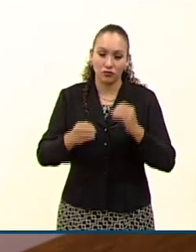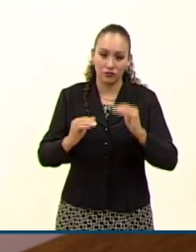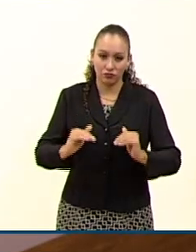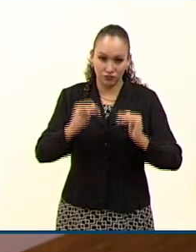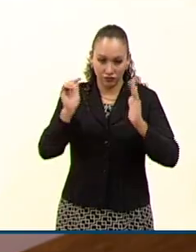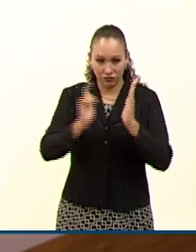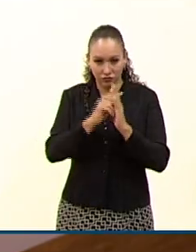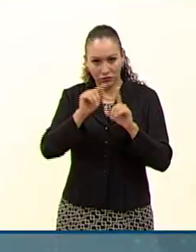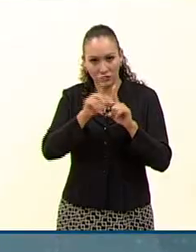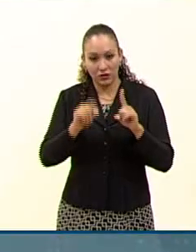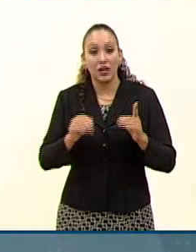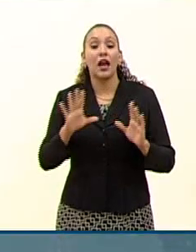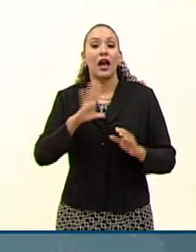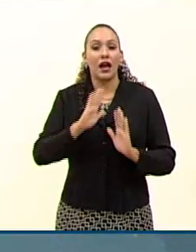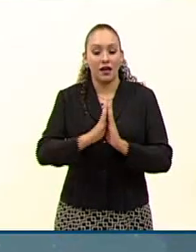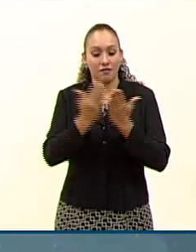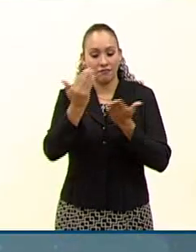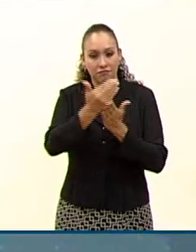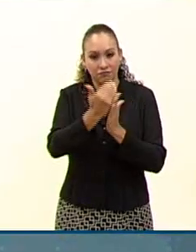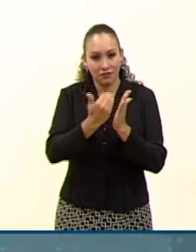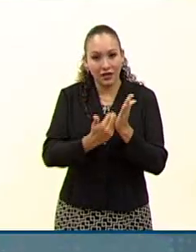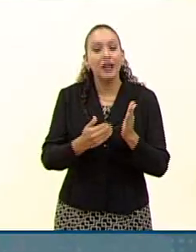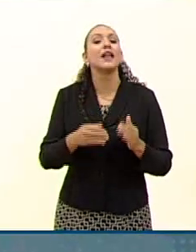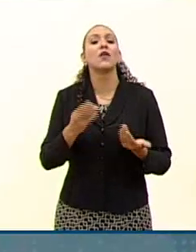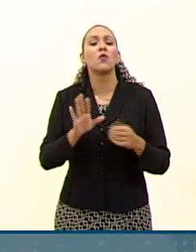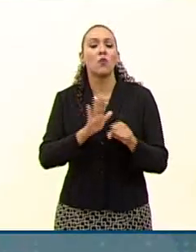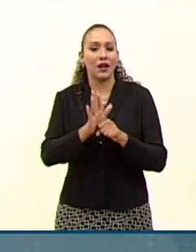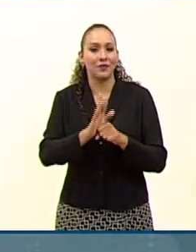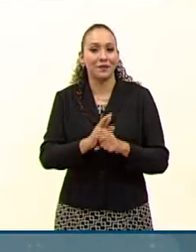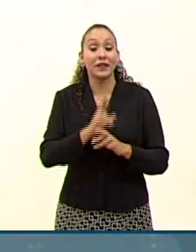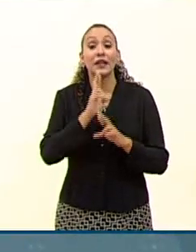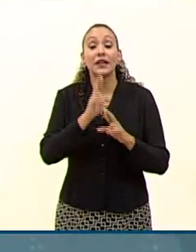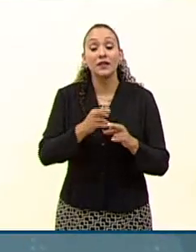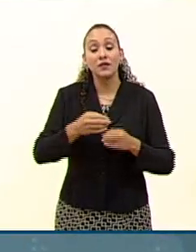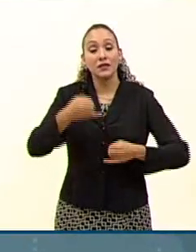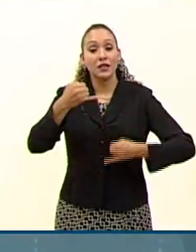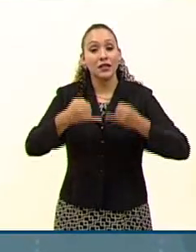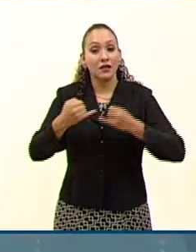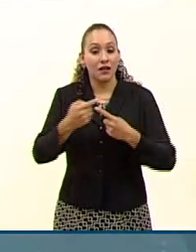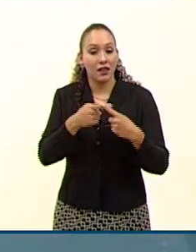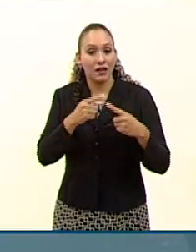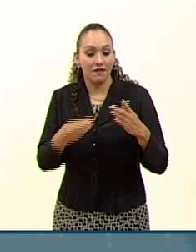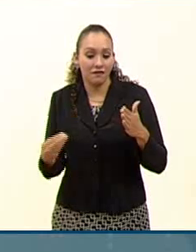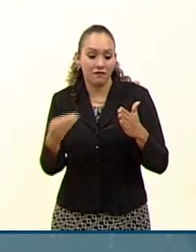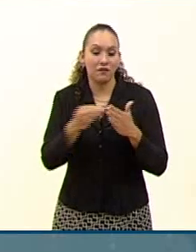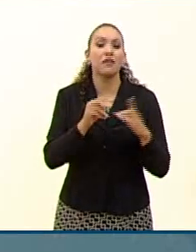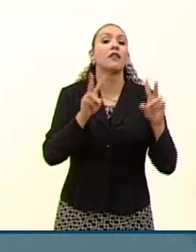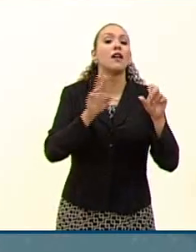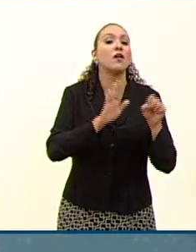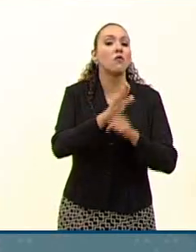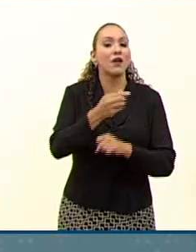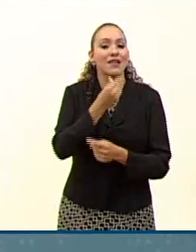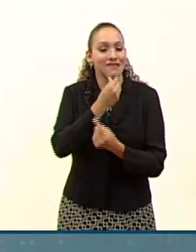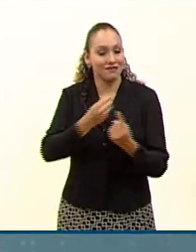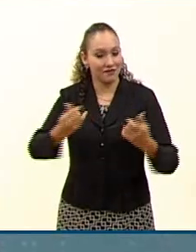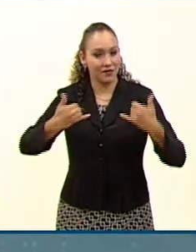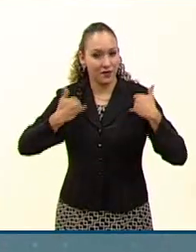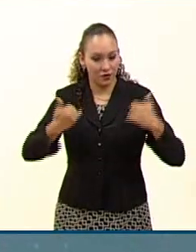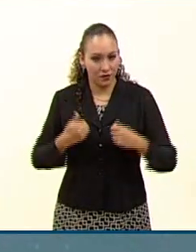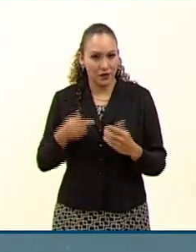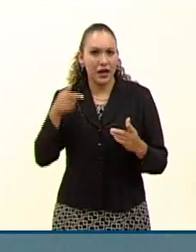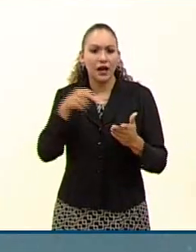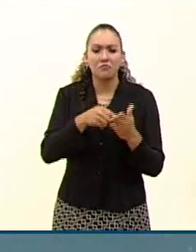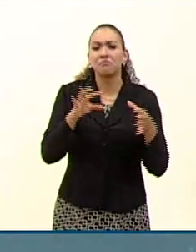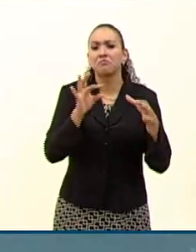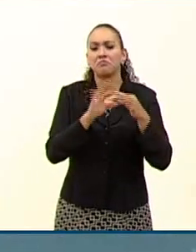a disposición el cuaderno de jurisprudencia sobre restitución internacional de niñas, niños y adolescentes. Expone los aspectos generales